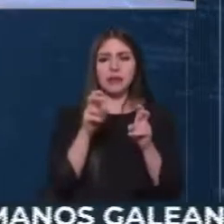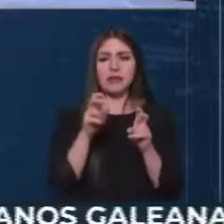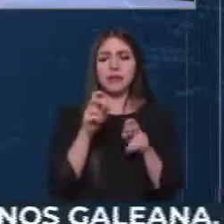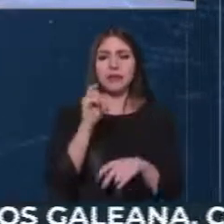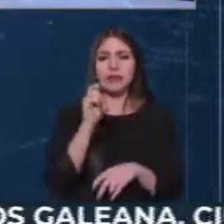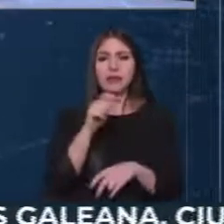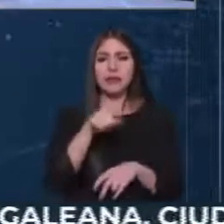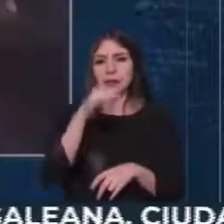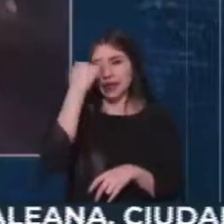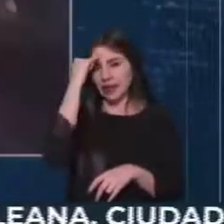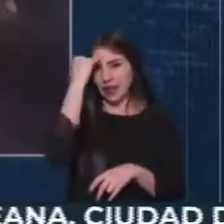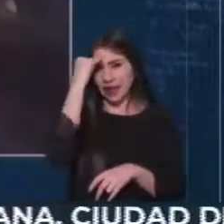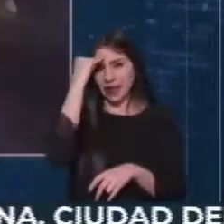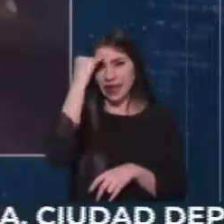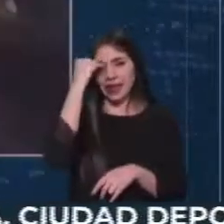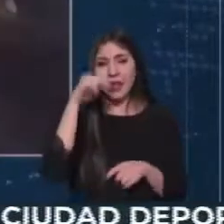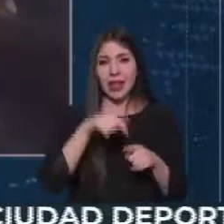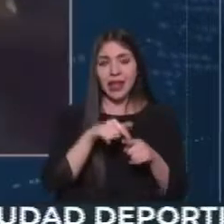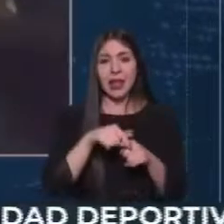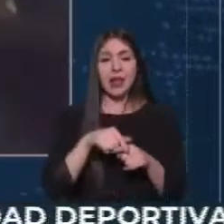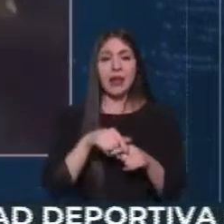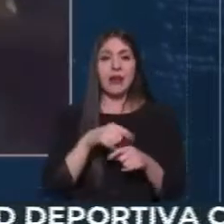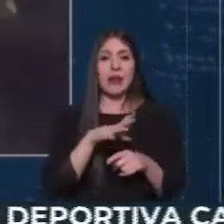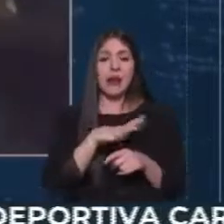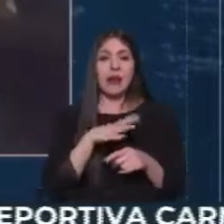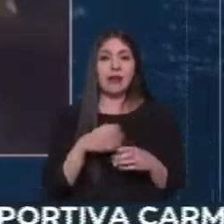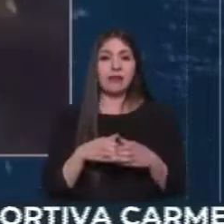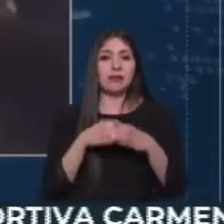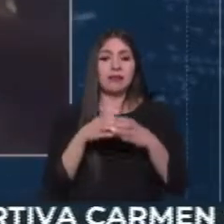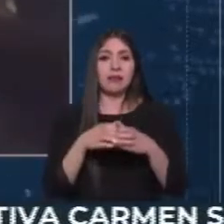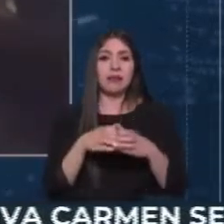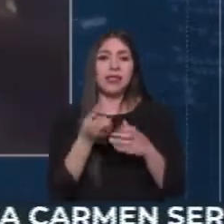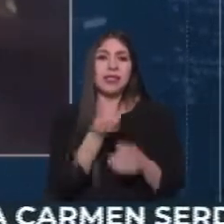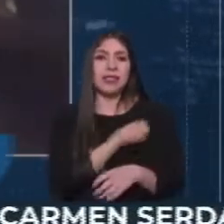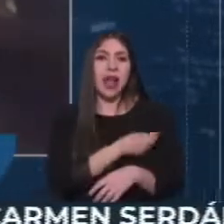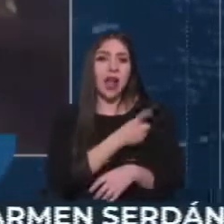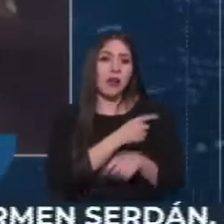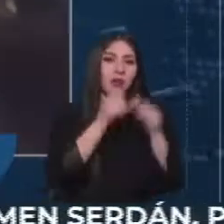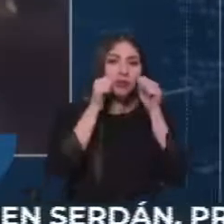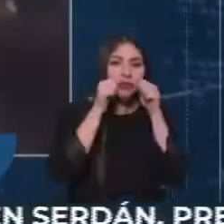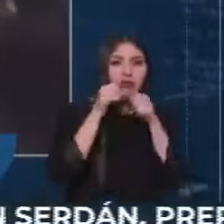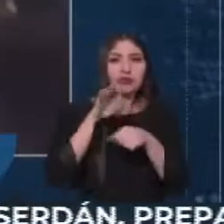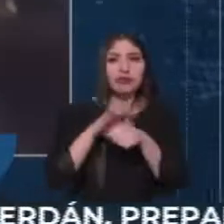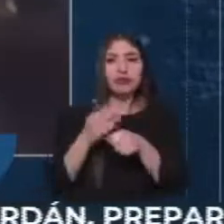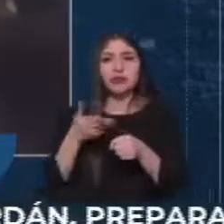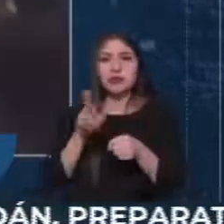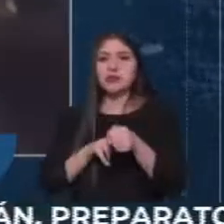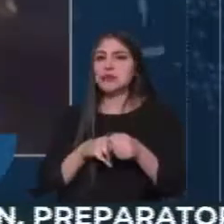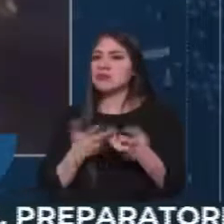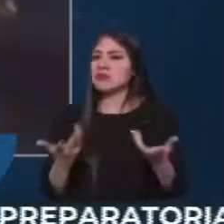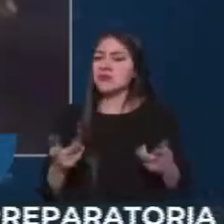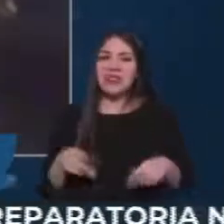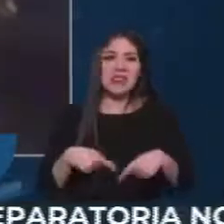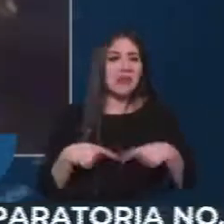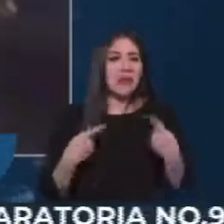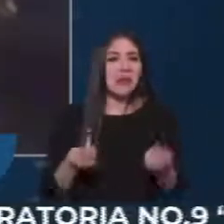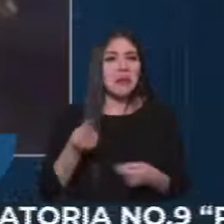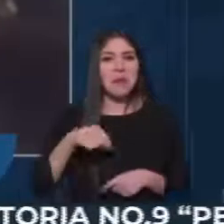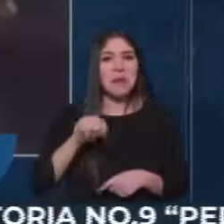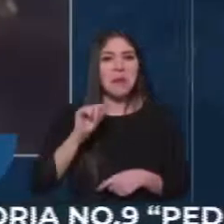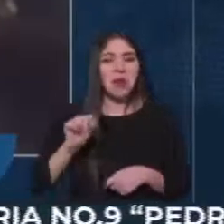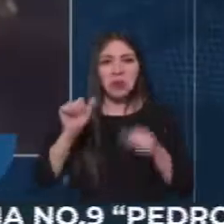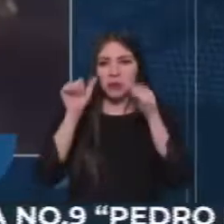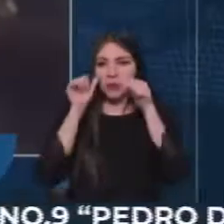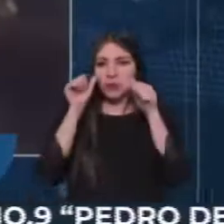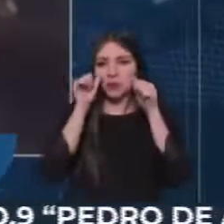sistema de salud muy endeble, y de hecho después de la primera ola, en la India solamente tengo 2, ¿no? Y esta es la segunda y esta es la más fuerte, en